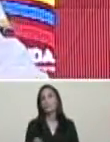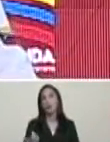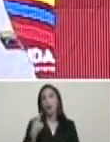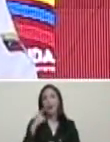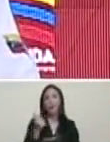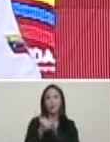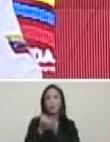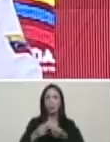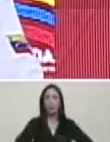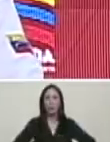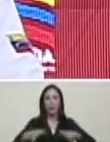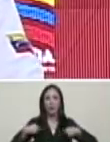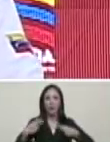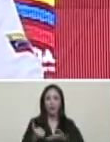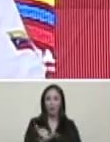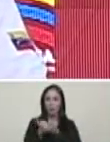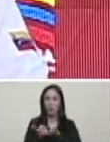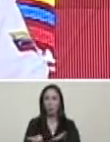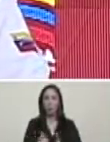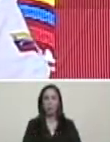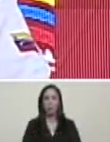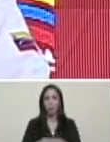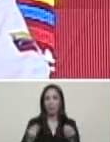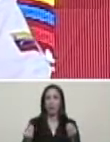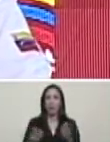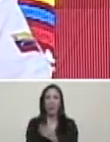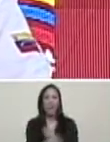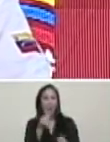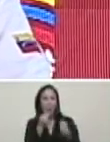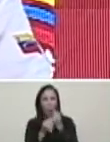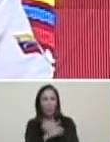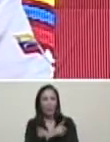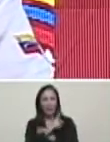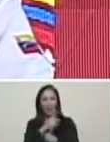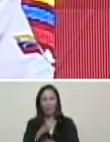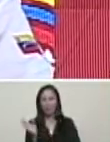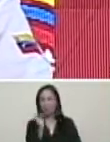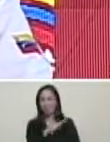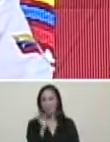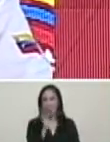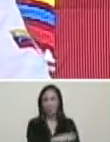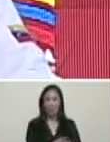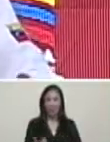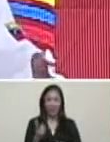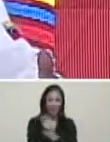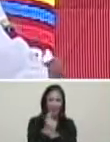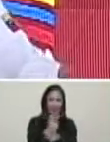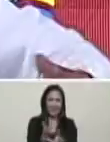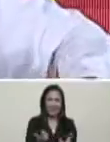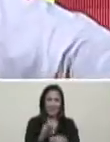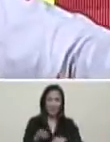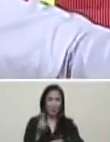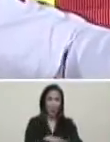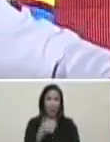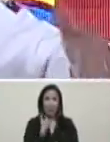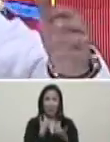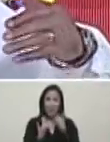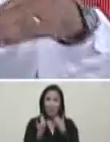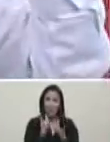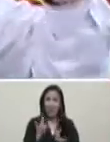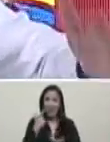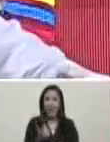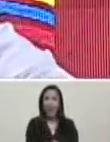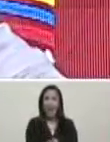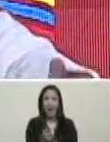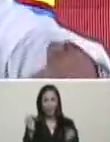ayuda humanitaria de una comida podrida, cancerígena, y la quieren meter a la fuerza,